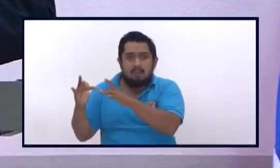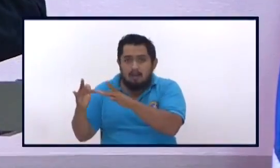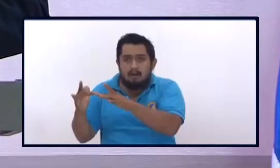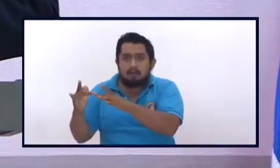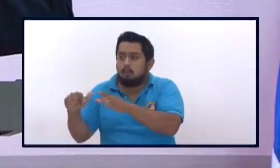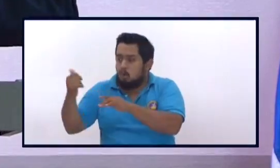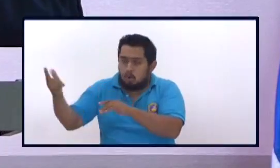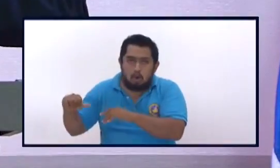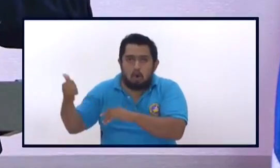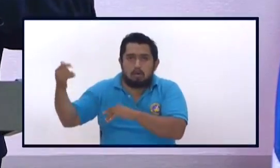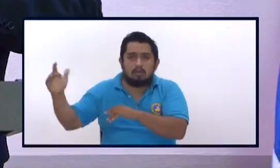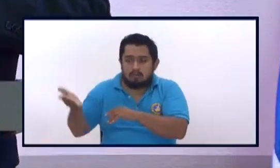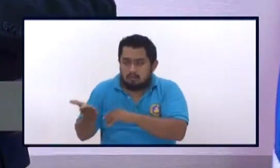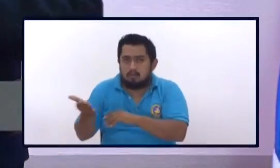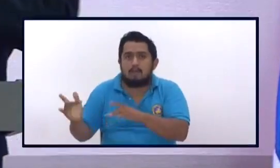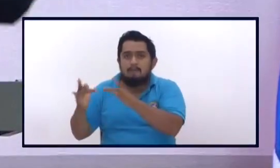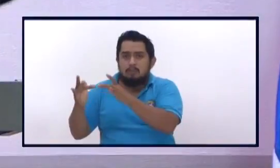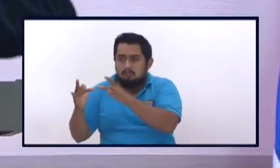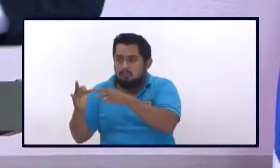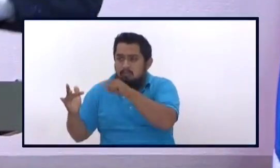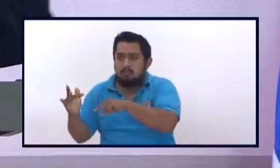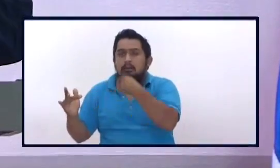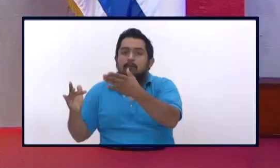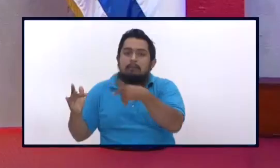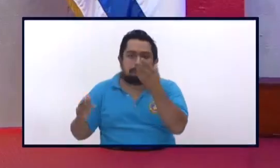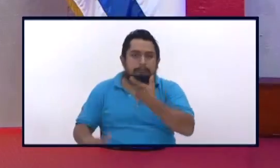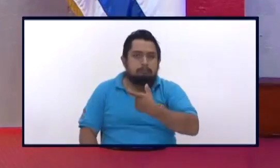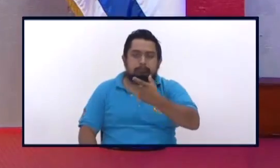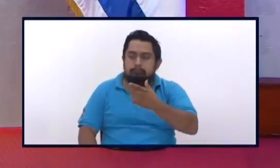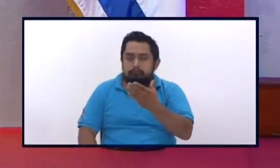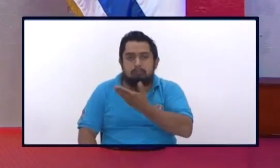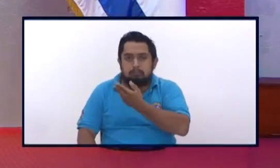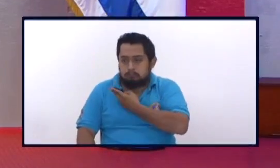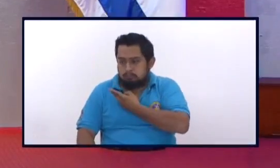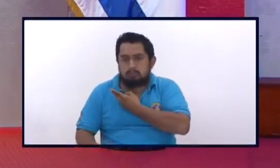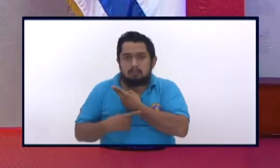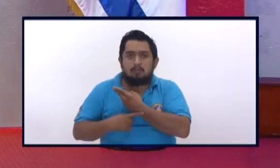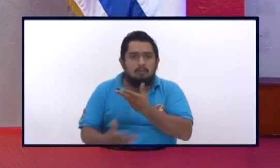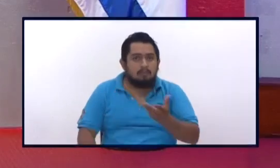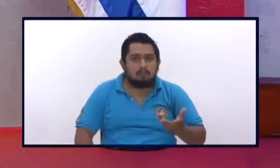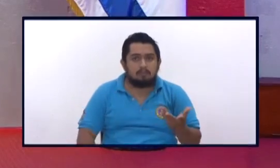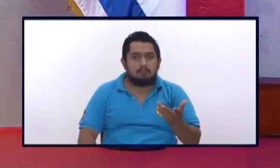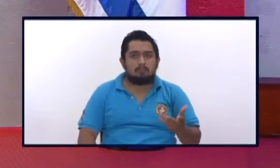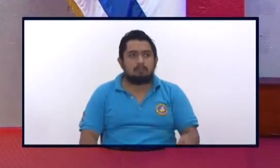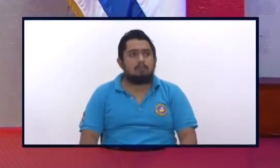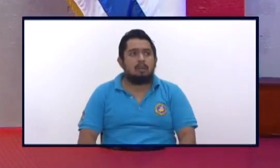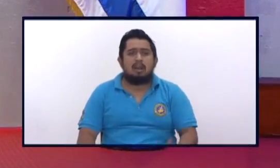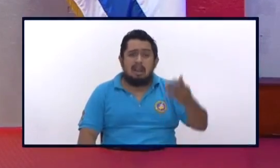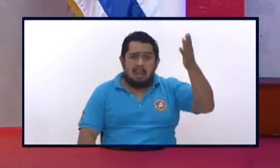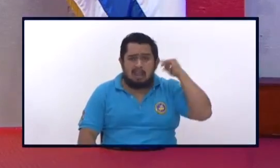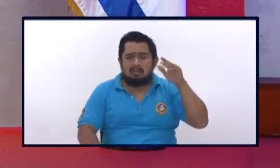a entrar con otra cosa y te va a comenzar a activar el roaming y el roaming es caro tres pesos un minuto me cuánto vale hoy pero antes era